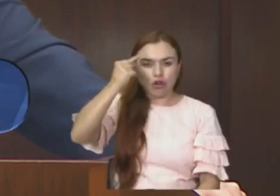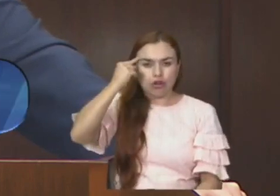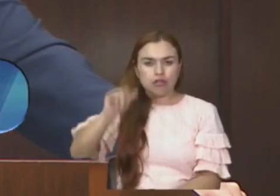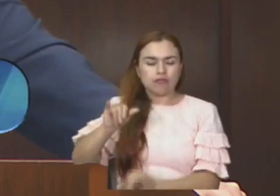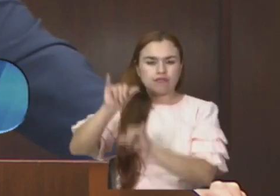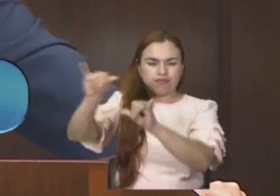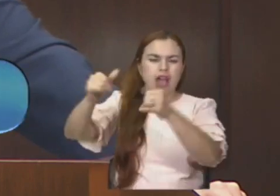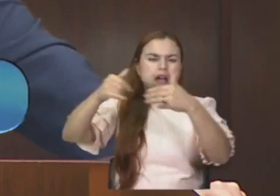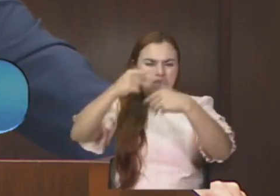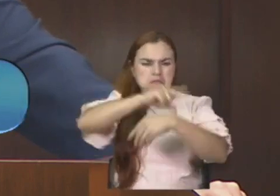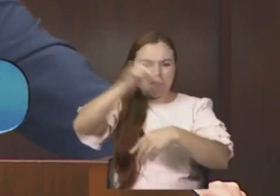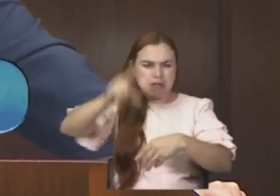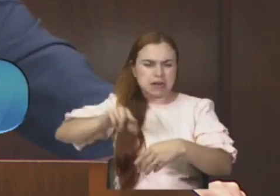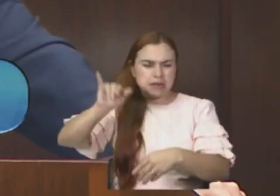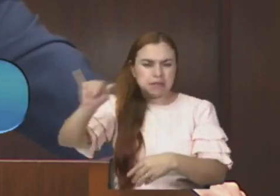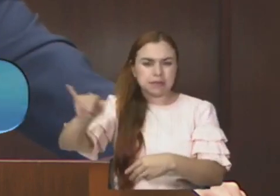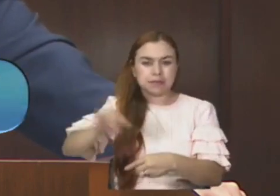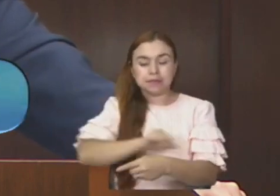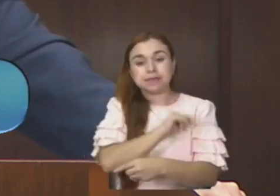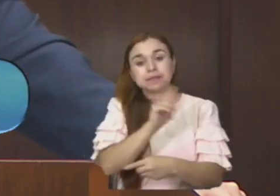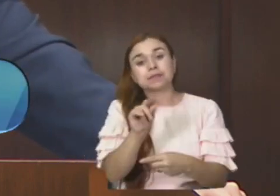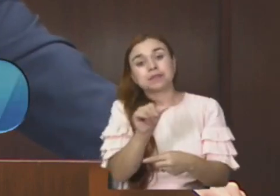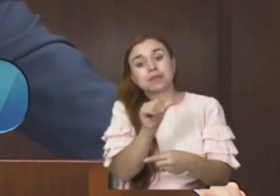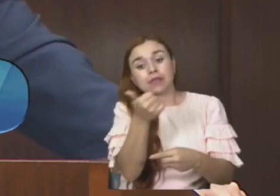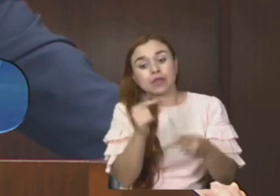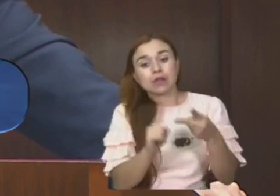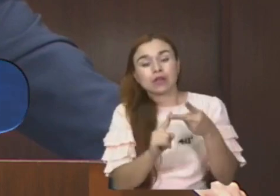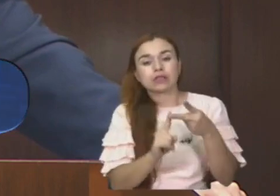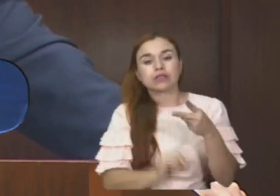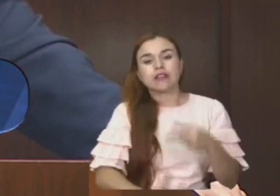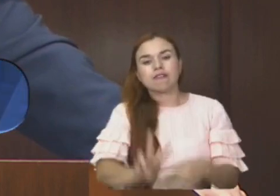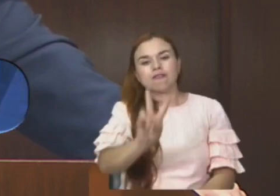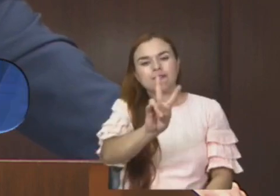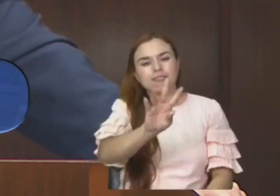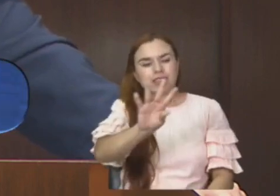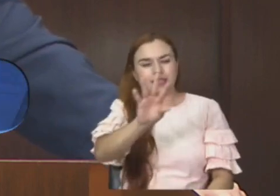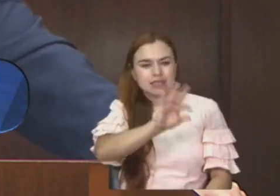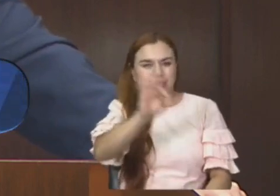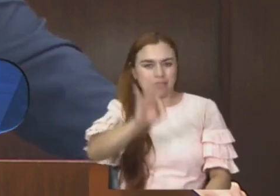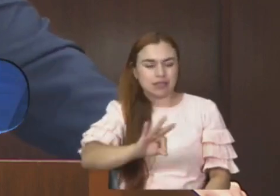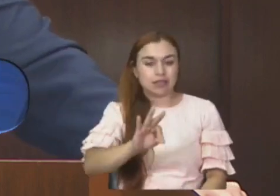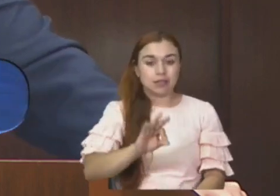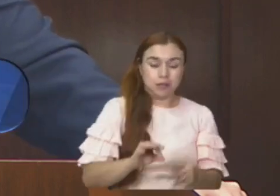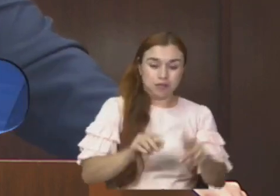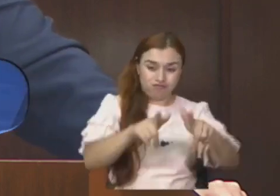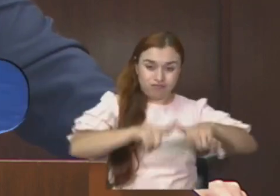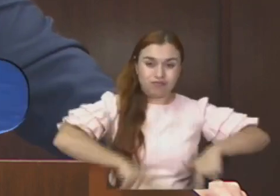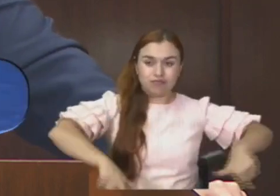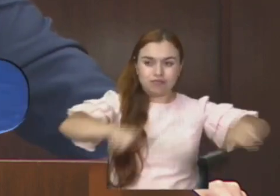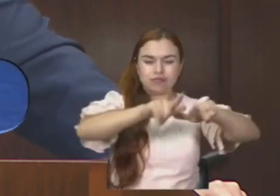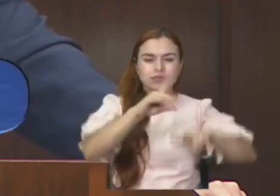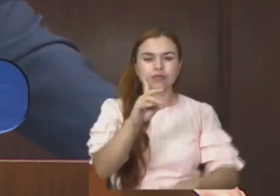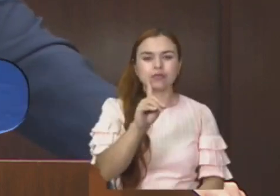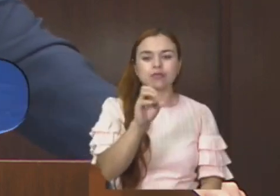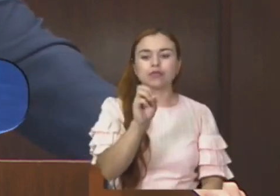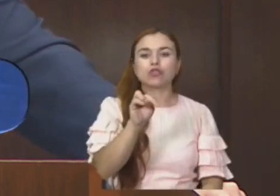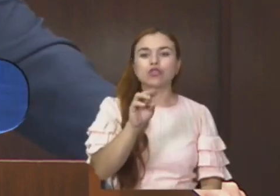los municipios de Donoso y Omar Torrijos Herrera, donde se encuentra ubicado el proyecto Cobre